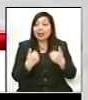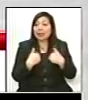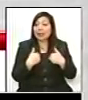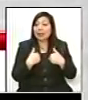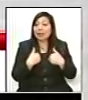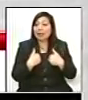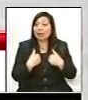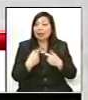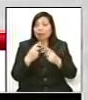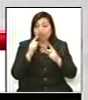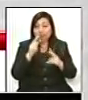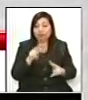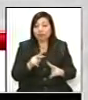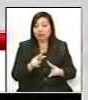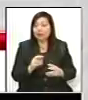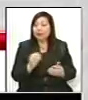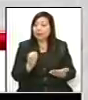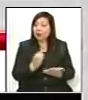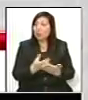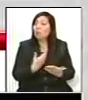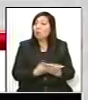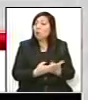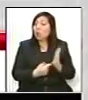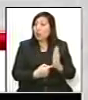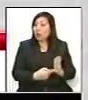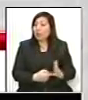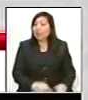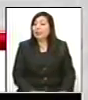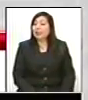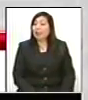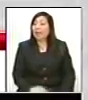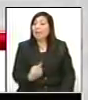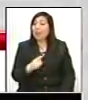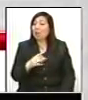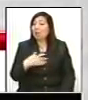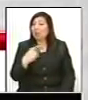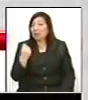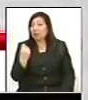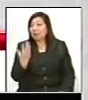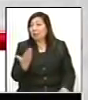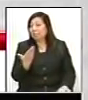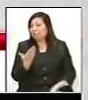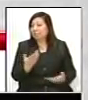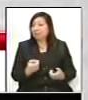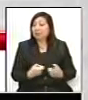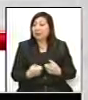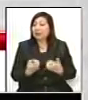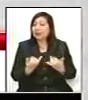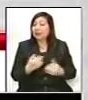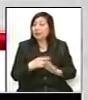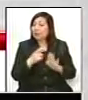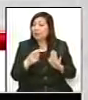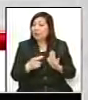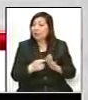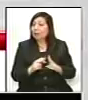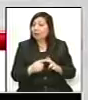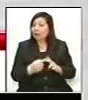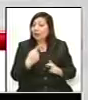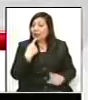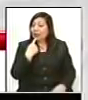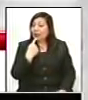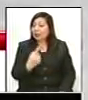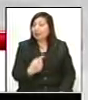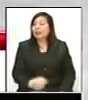sean objetivos y contrastables. En este caso, para poder entender un poco la dinámica de este proyecto, empezaremos